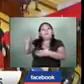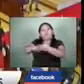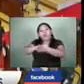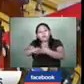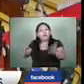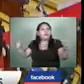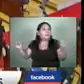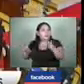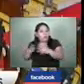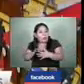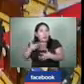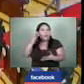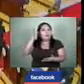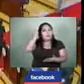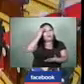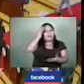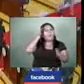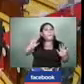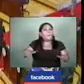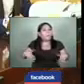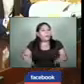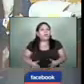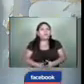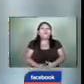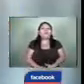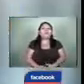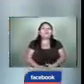eventos públicos. Conozca los motivos.